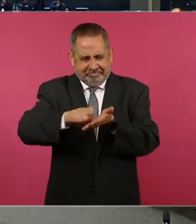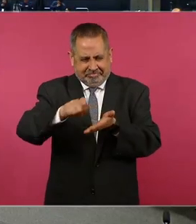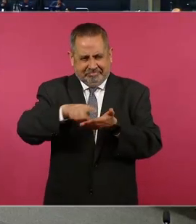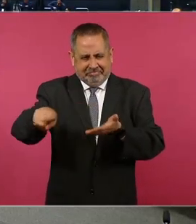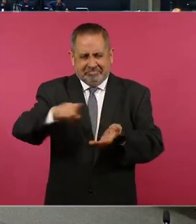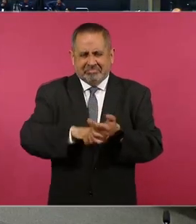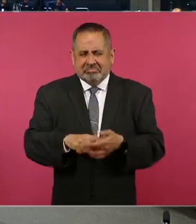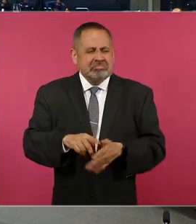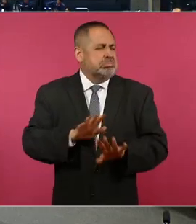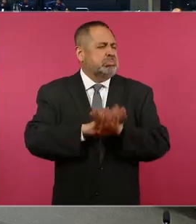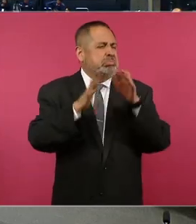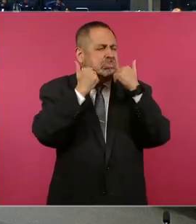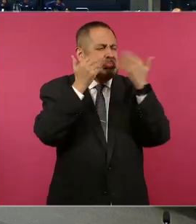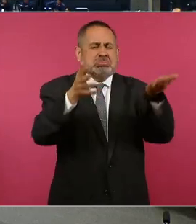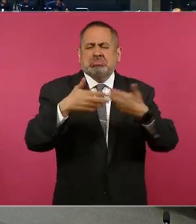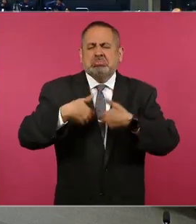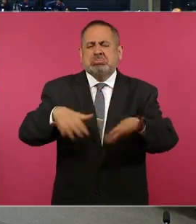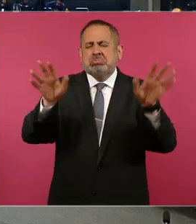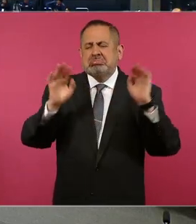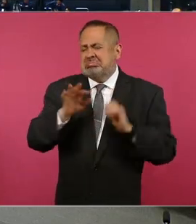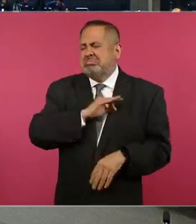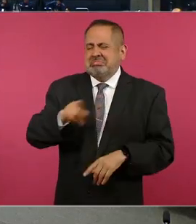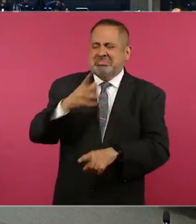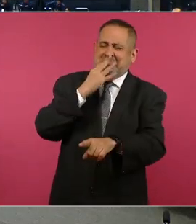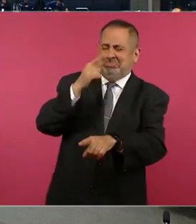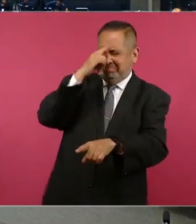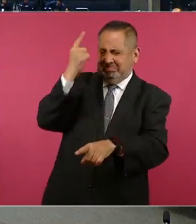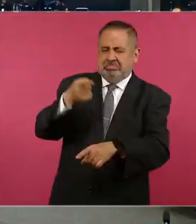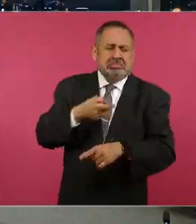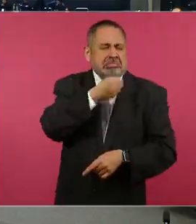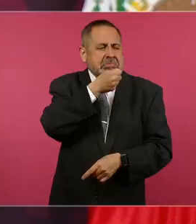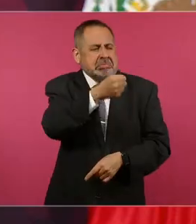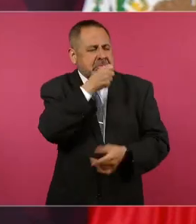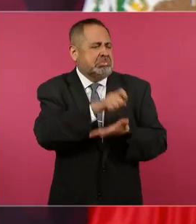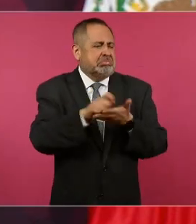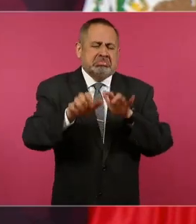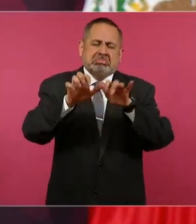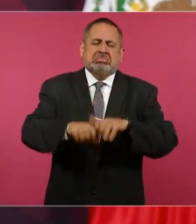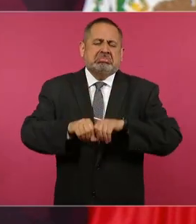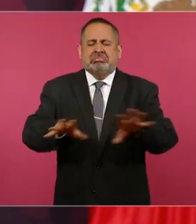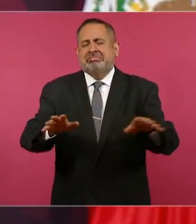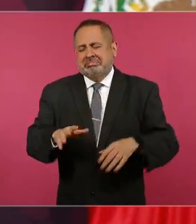lo puede hacer cualquiera que cualquiera puede hacer un reportaje una nota